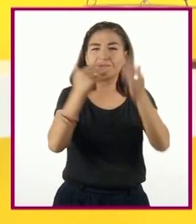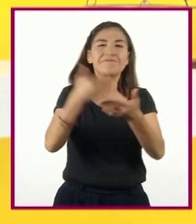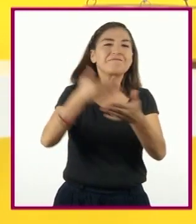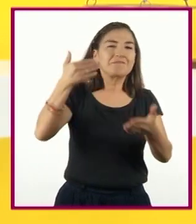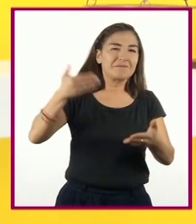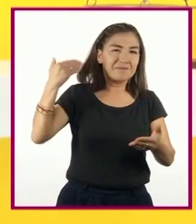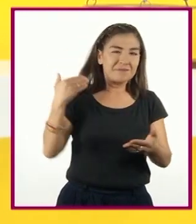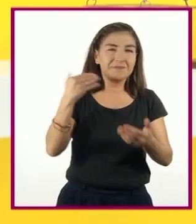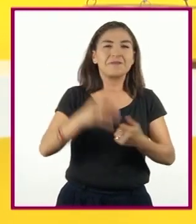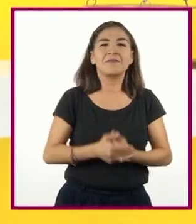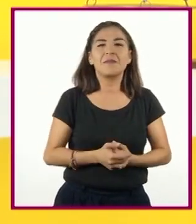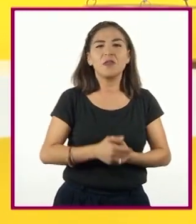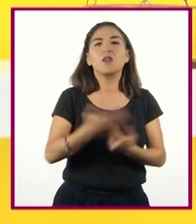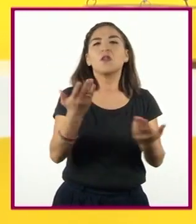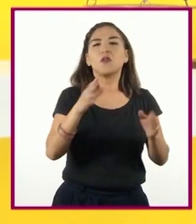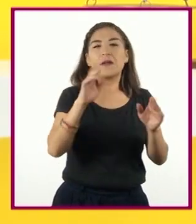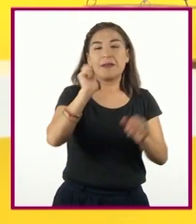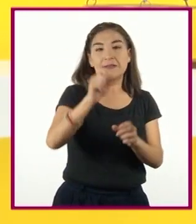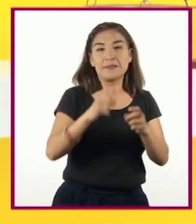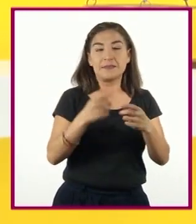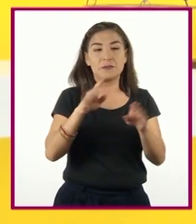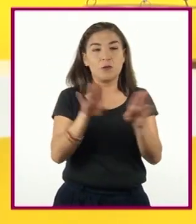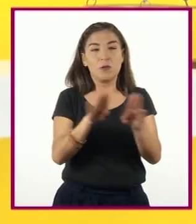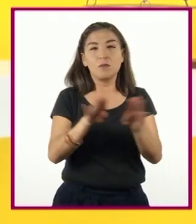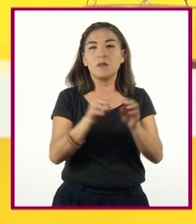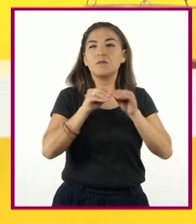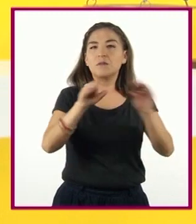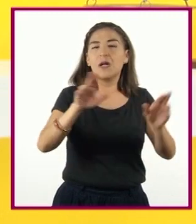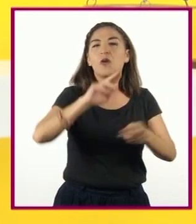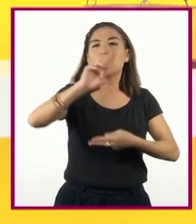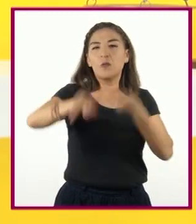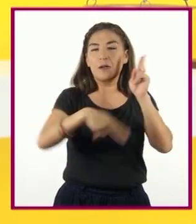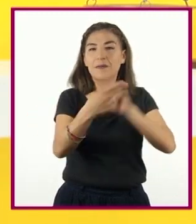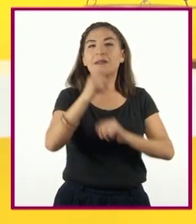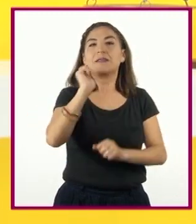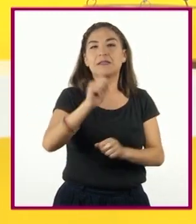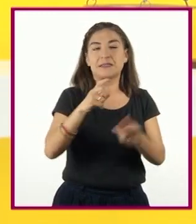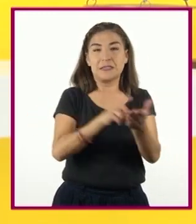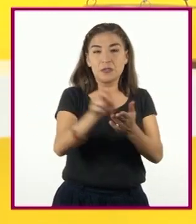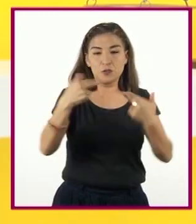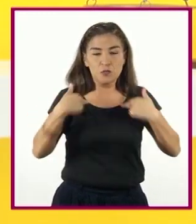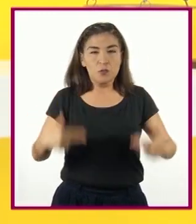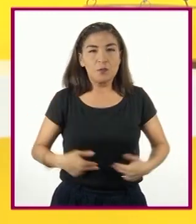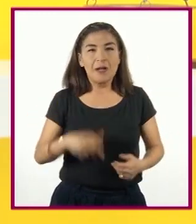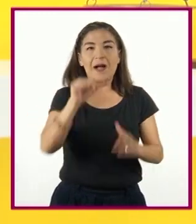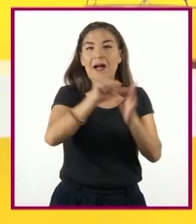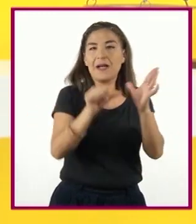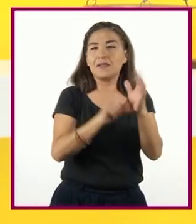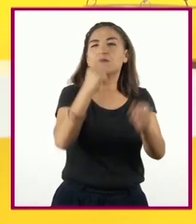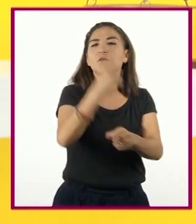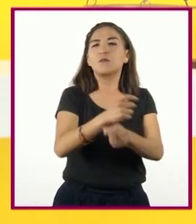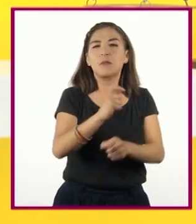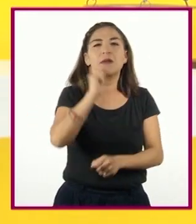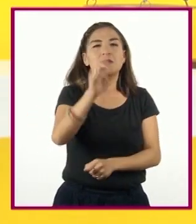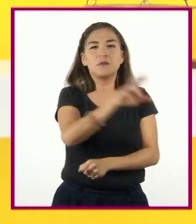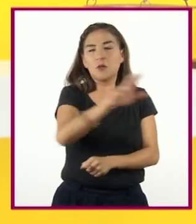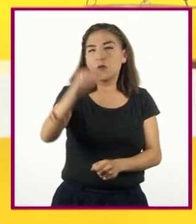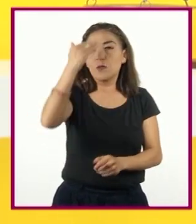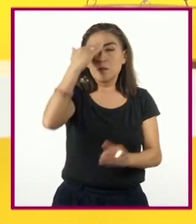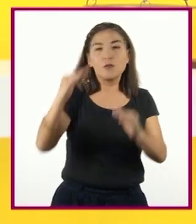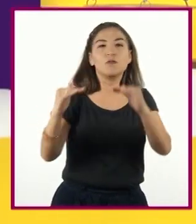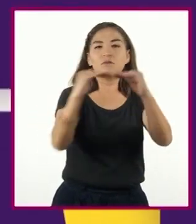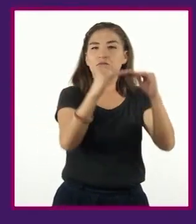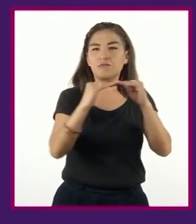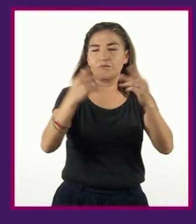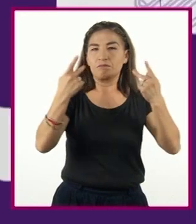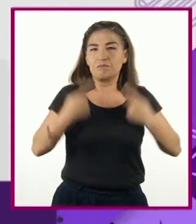sesiones previas que la Declaración Universal de los Derechos Humanos, en su artículo 1, reconoce la igualdad de las